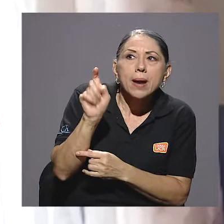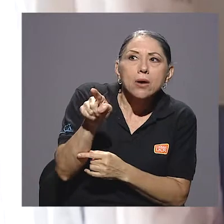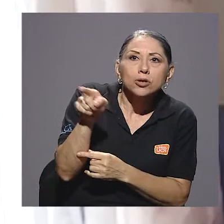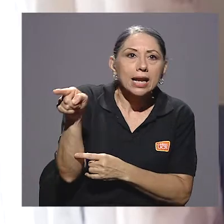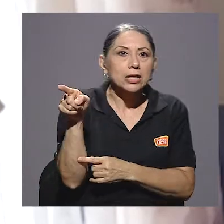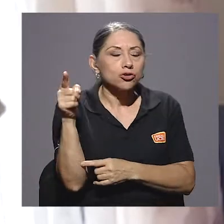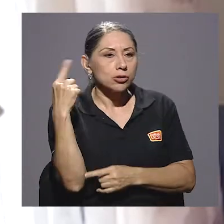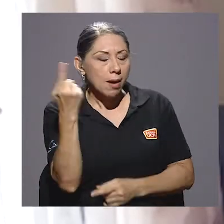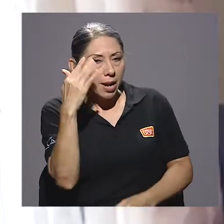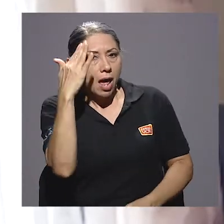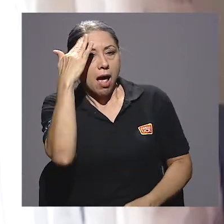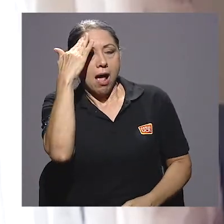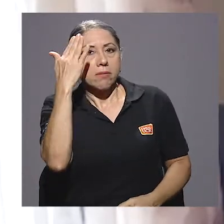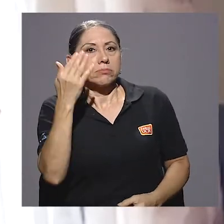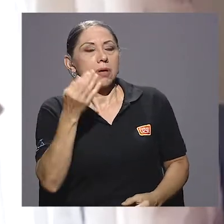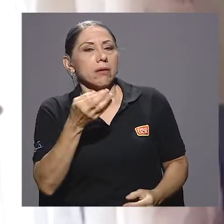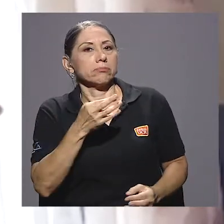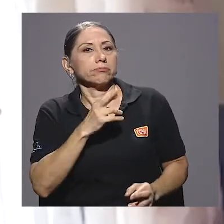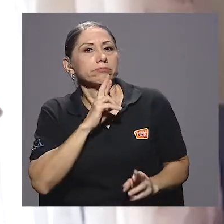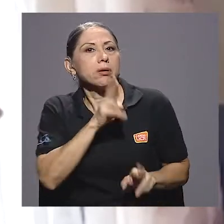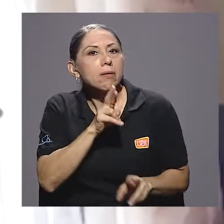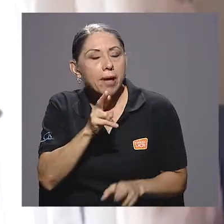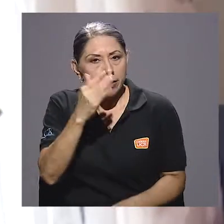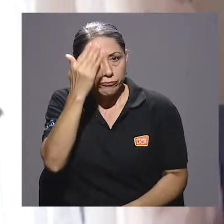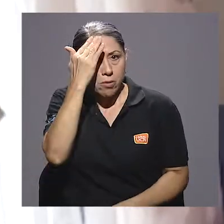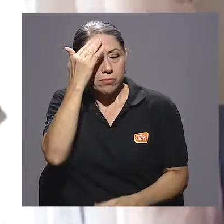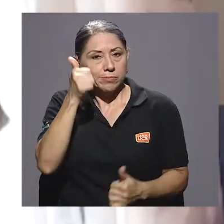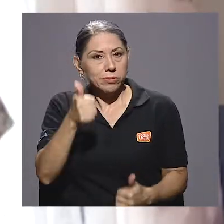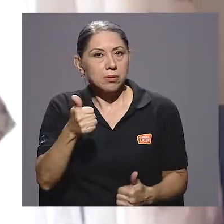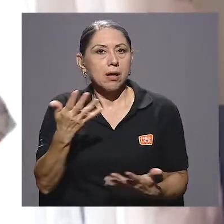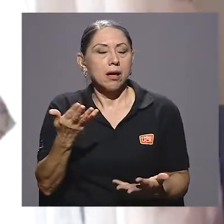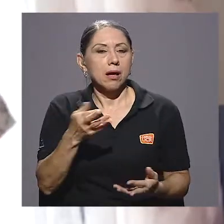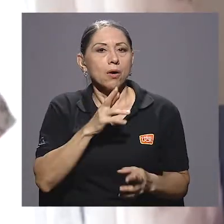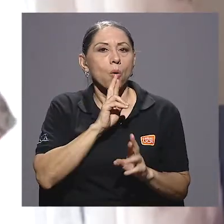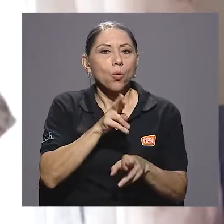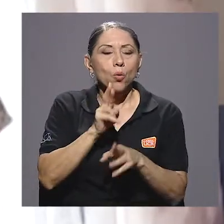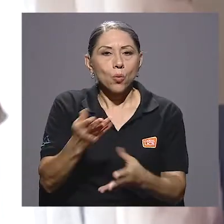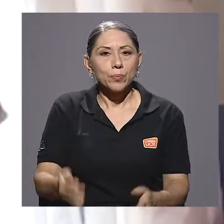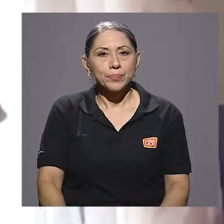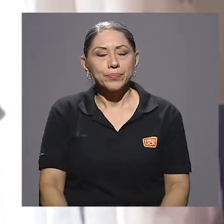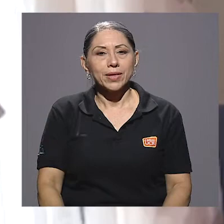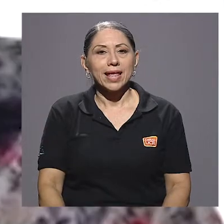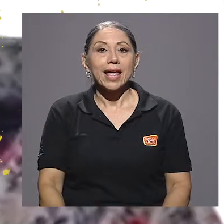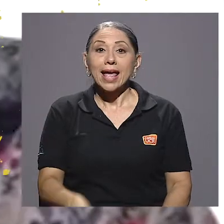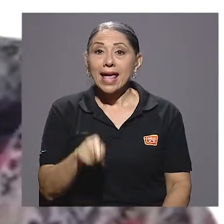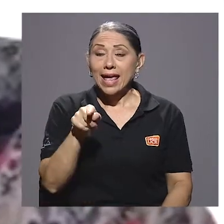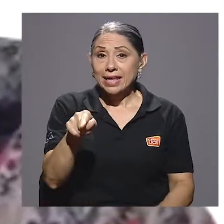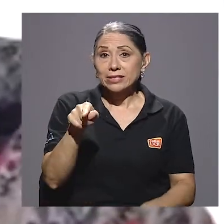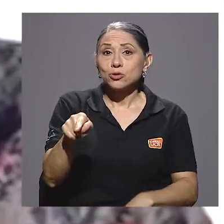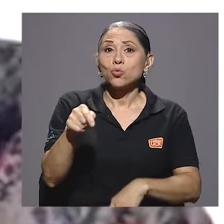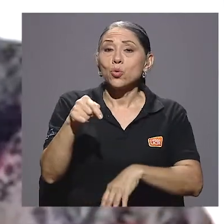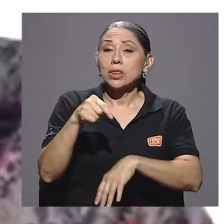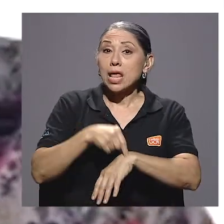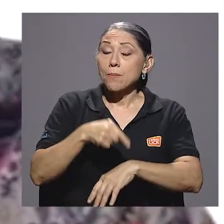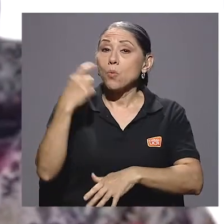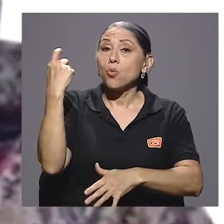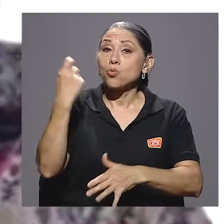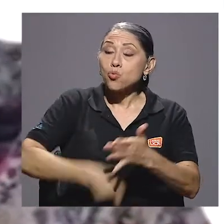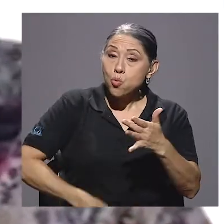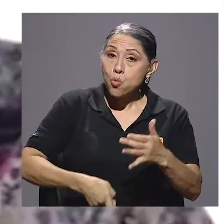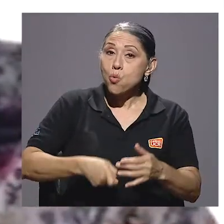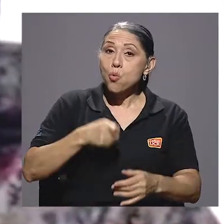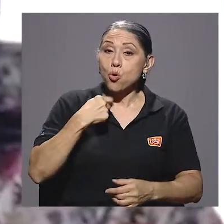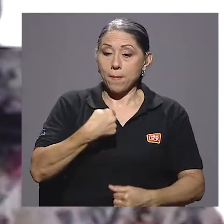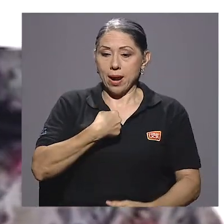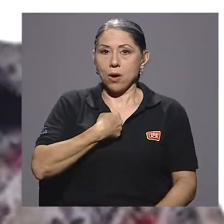como anuentes a contestar las preguntas, a cosas así. Es un tiempo súper duro